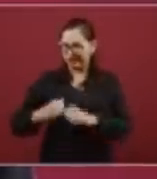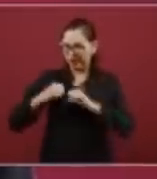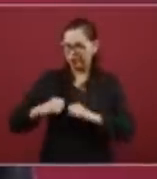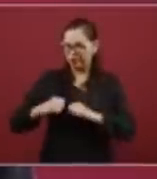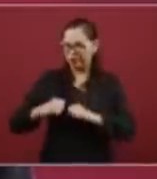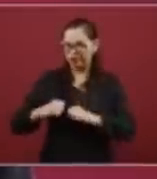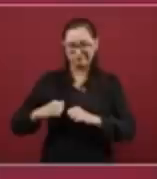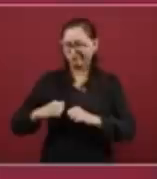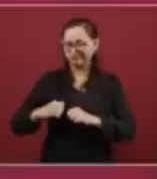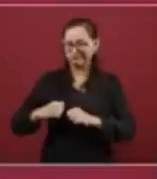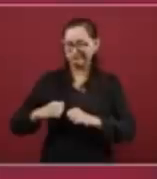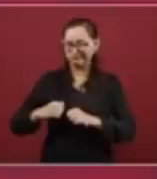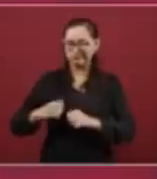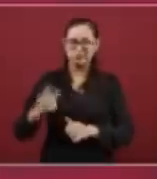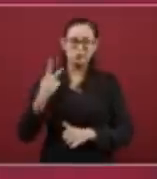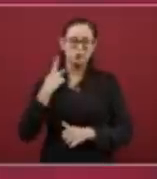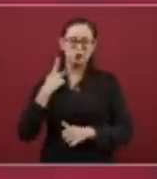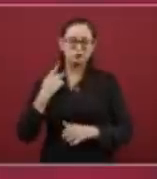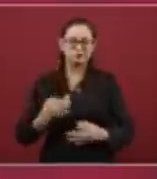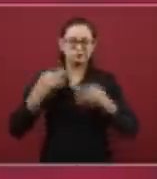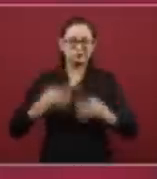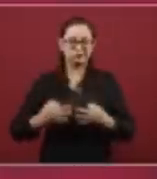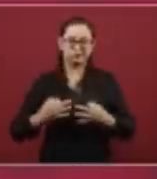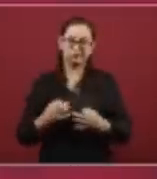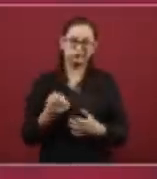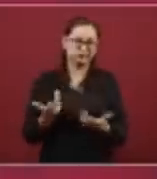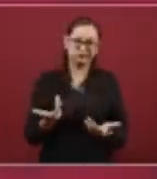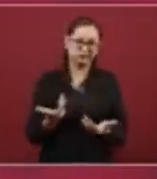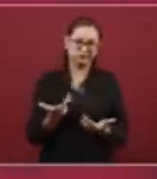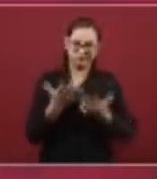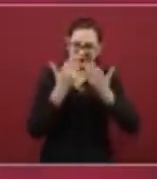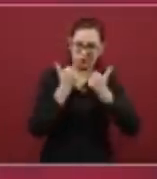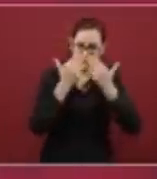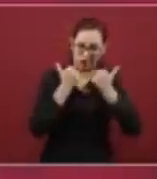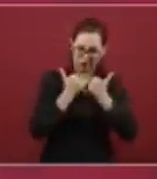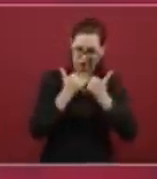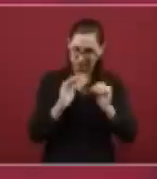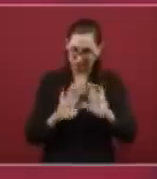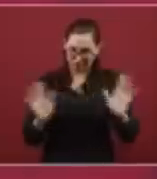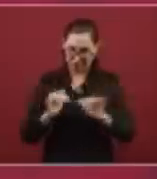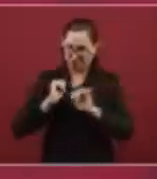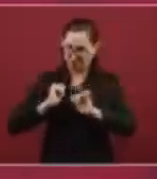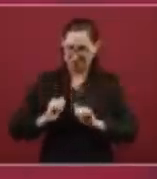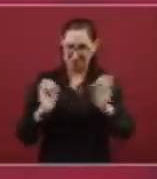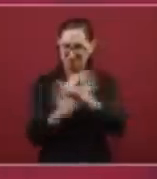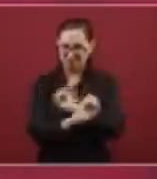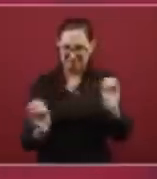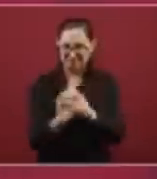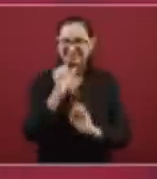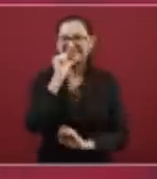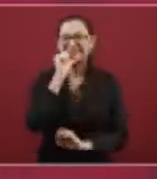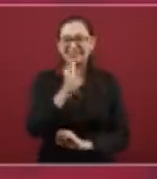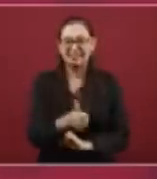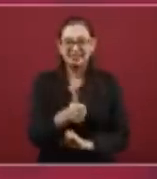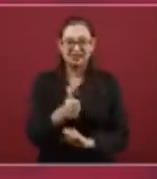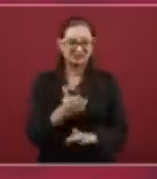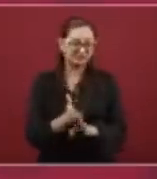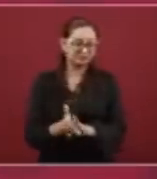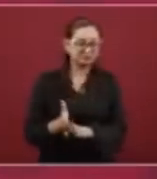política, si no se tiene autoridad moral, no se puede tener autoridad política, cualquier